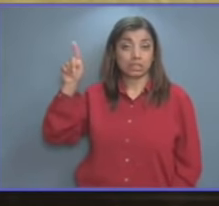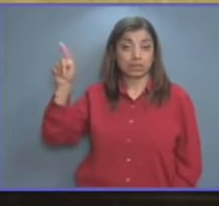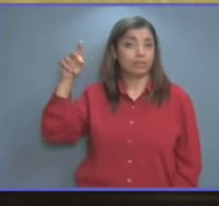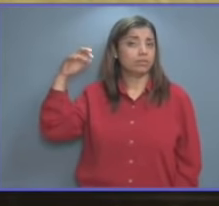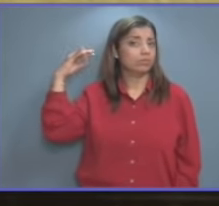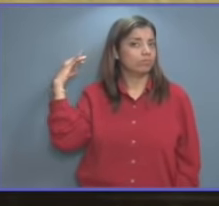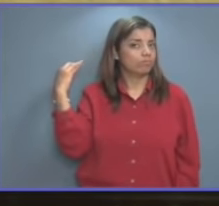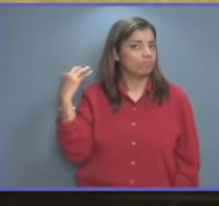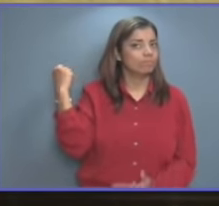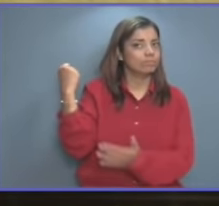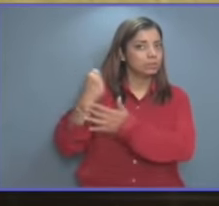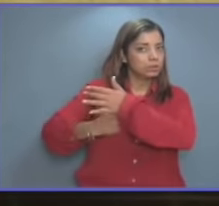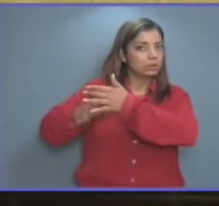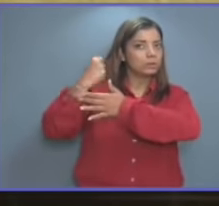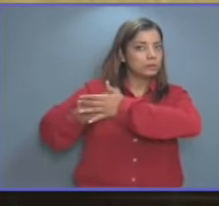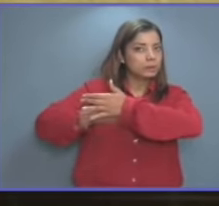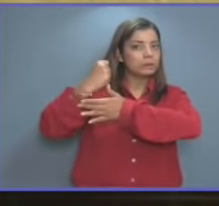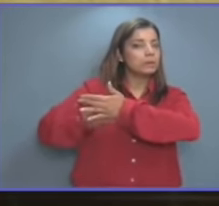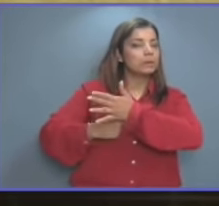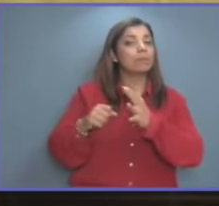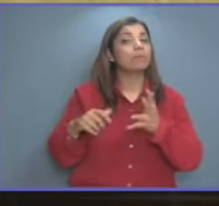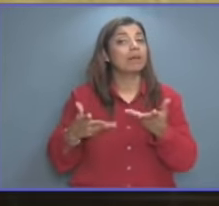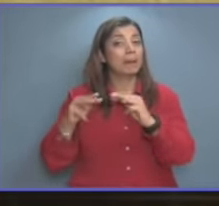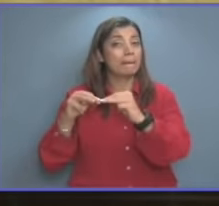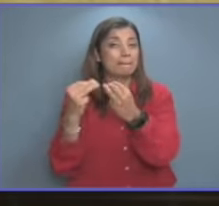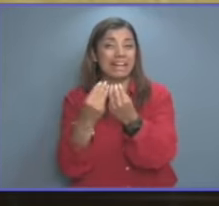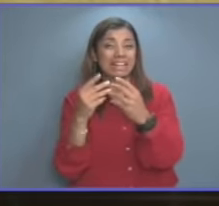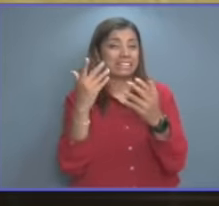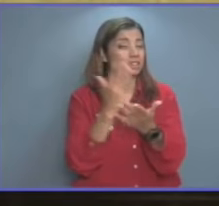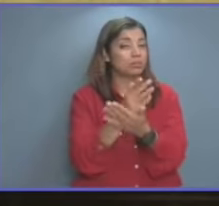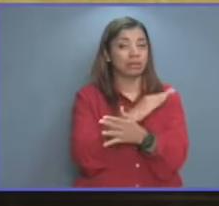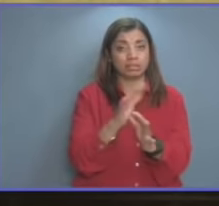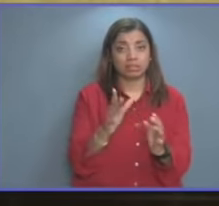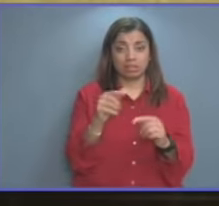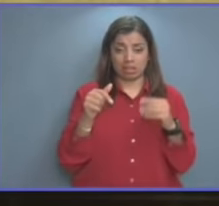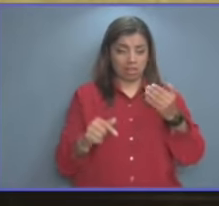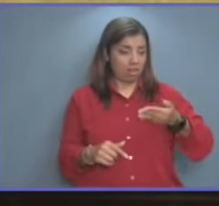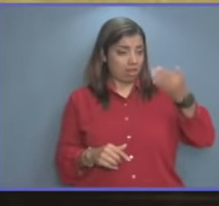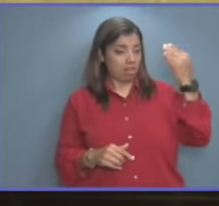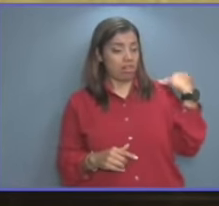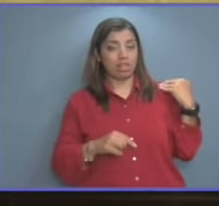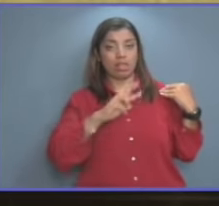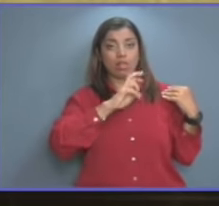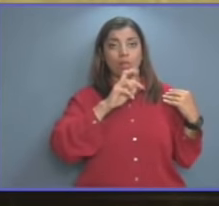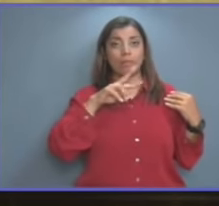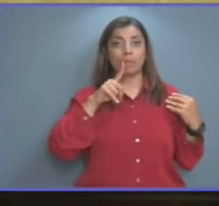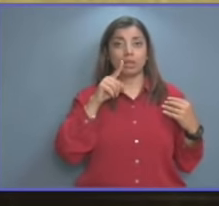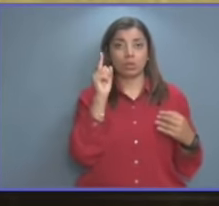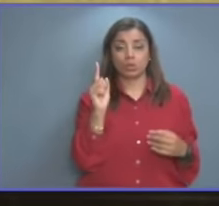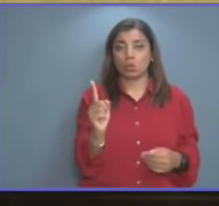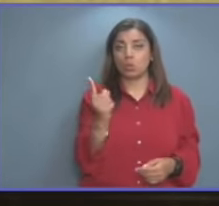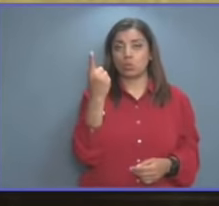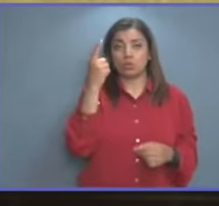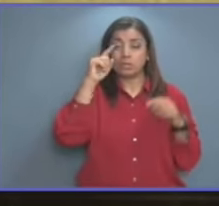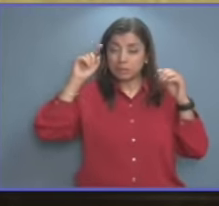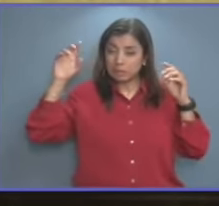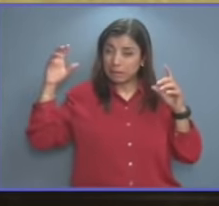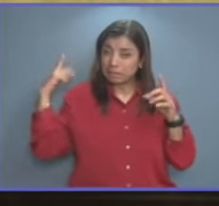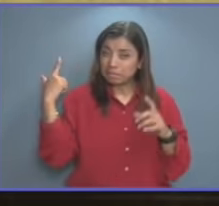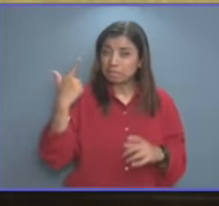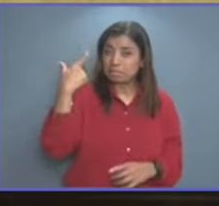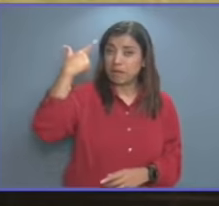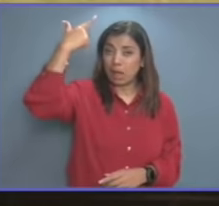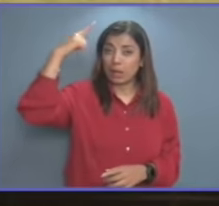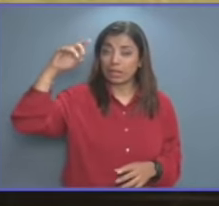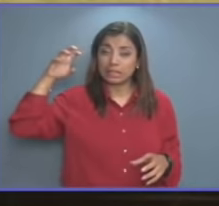completa lucha contra el crimen organizado y es que para el cierre del año 2021 se dio uno de los golpes más grandes